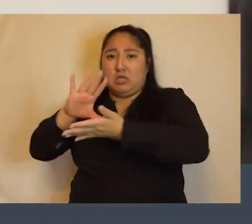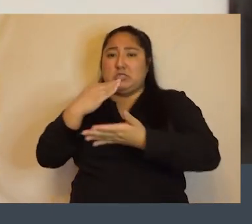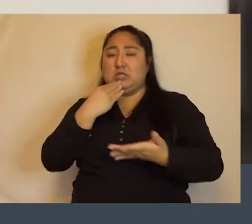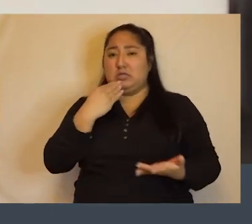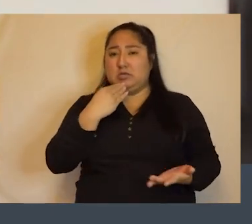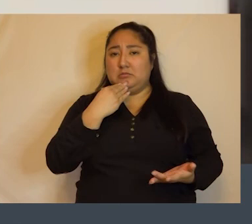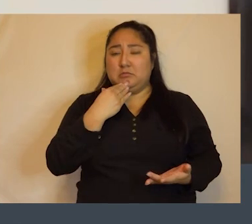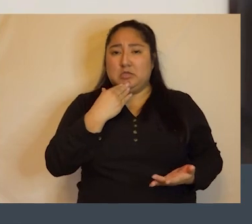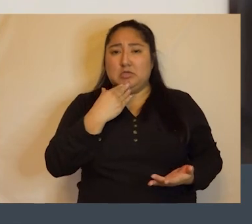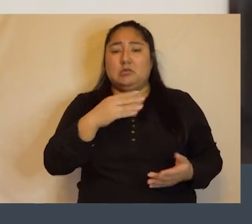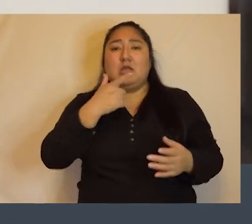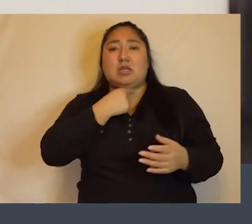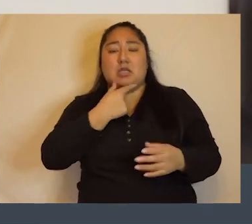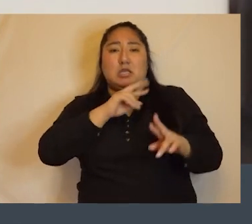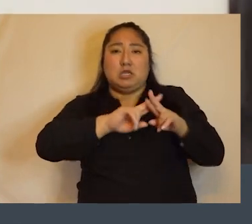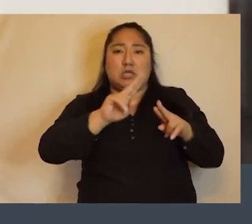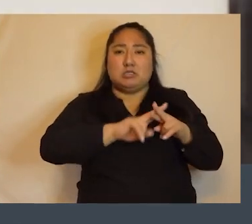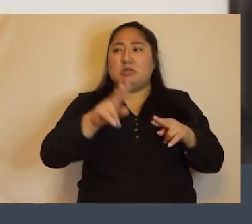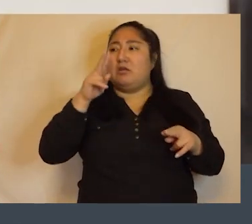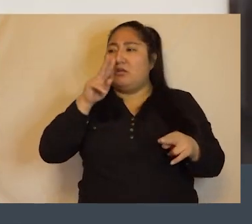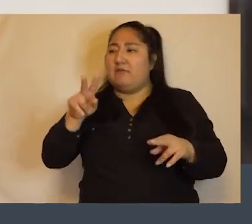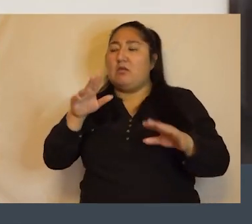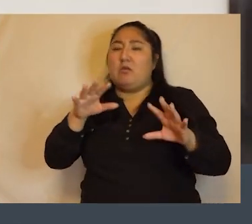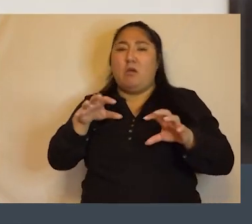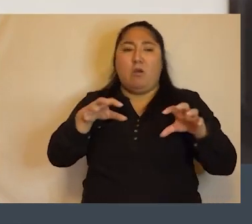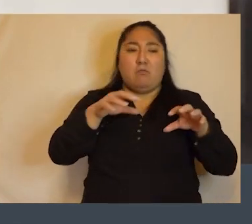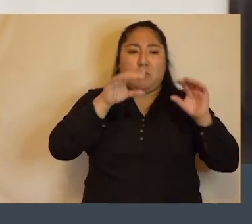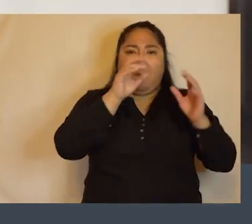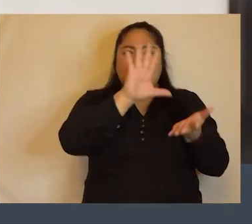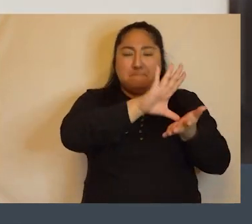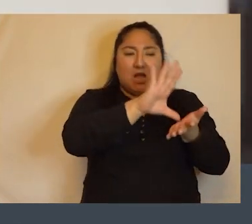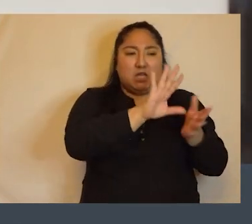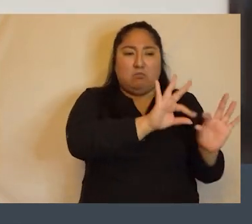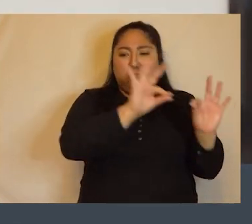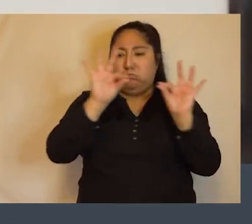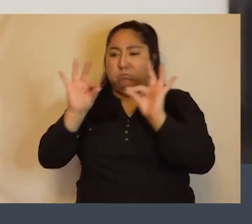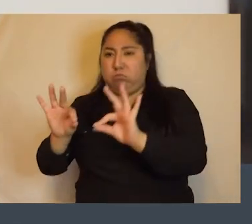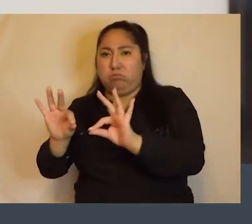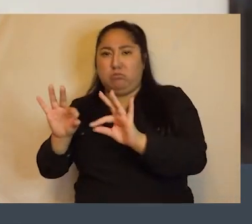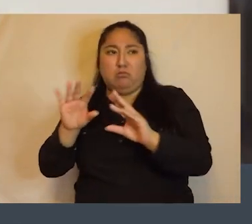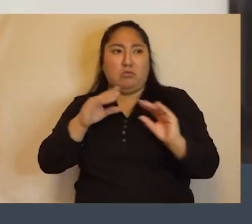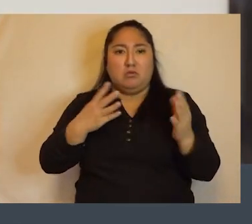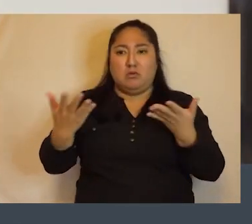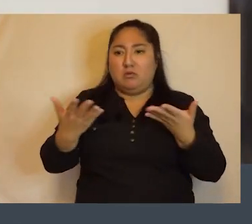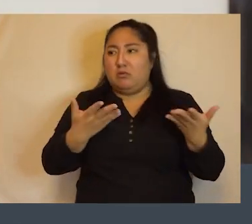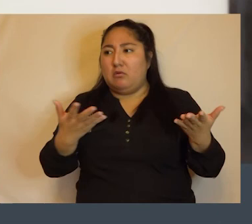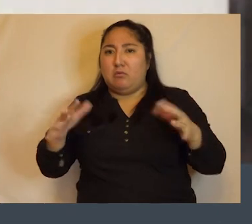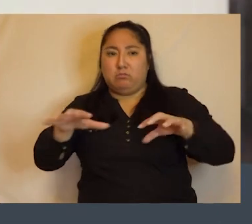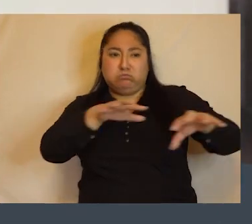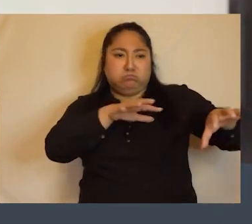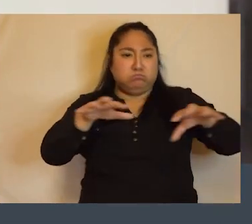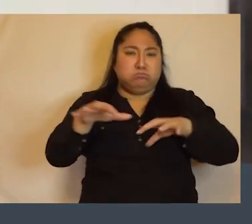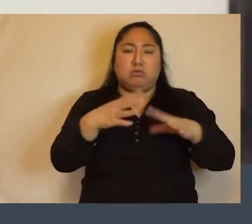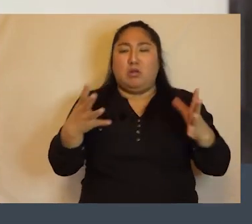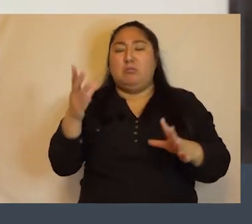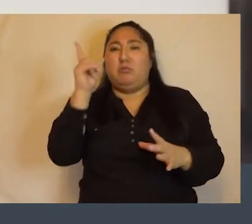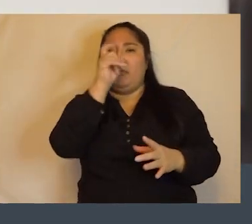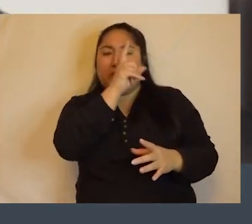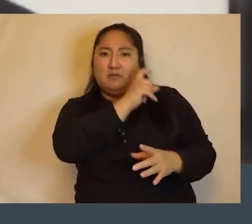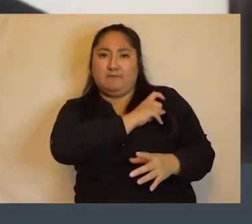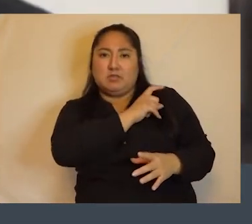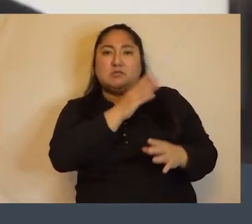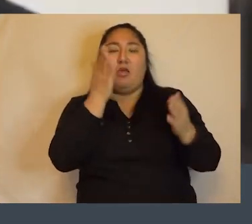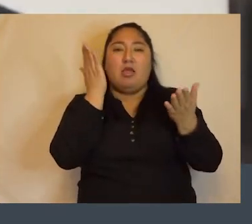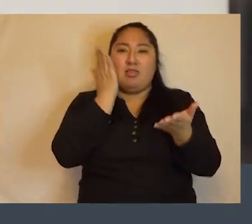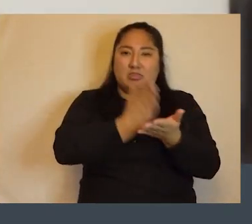otros países que lo han tratado de hacer y se han dado cuenta que mover un país inoportunamente es muy, muy